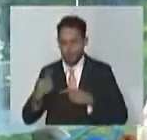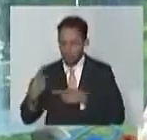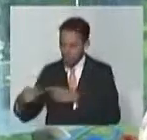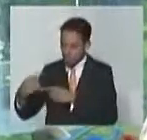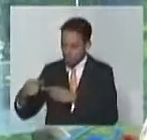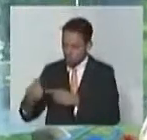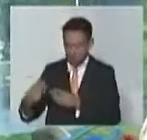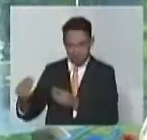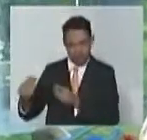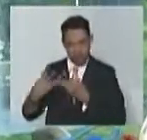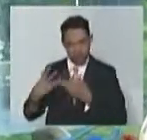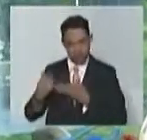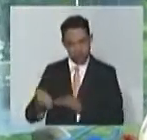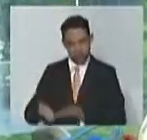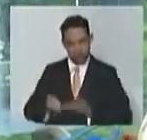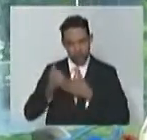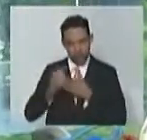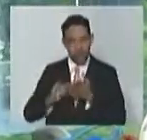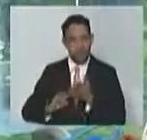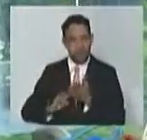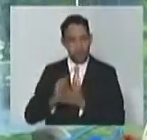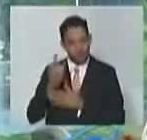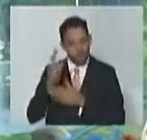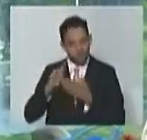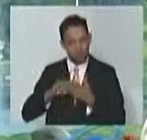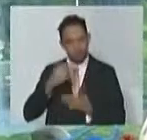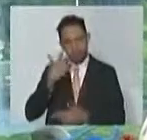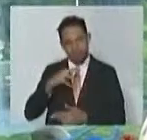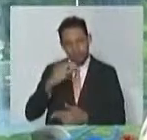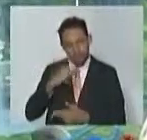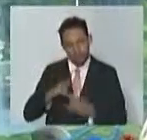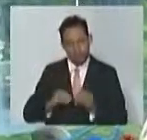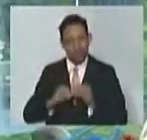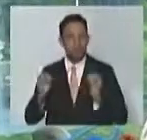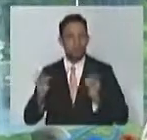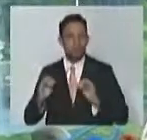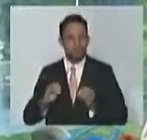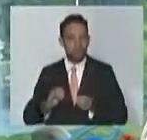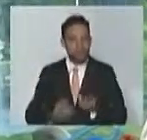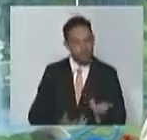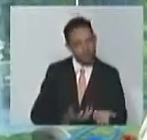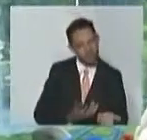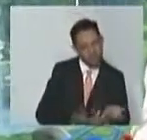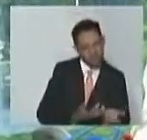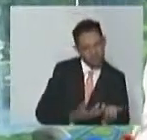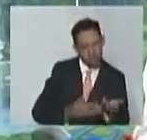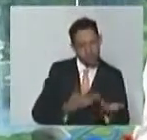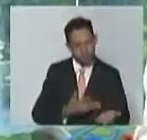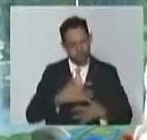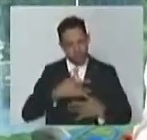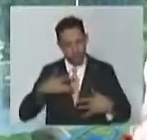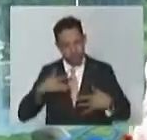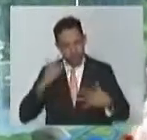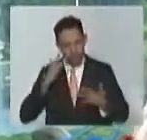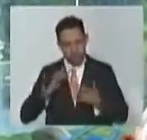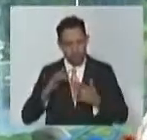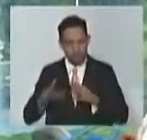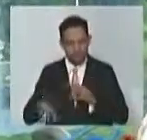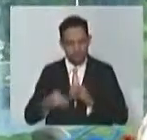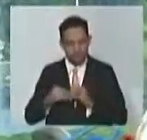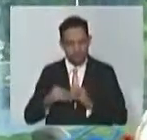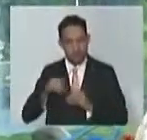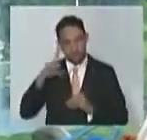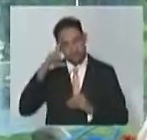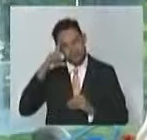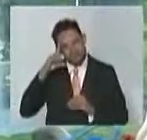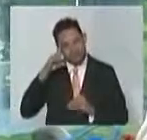más ayudas terapéuticas, y poder ofrecerles ciertas ayudas terapéuticas. Paquetes ginecológicos,